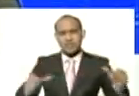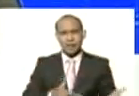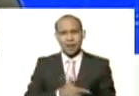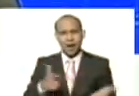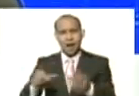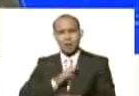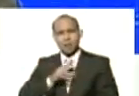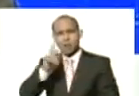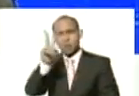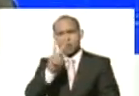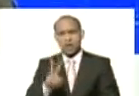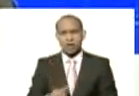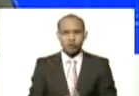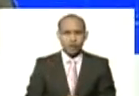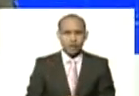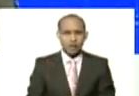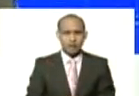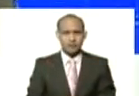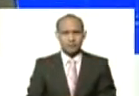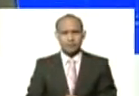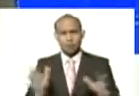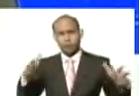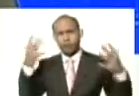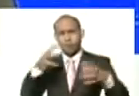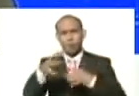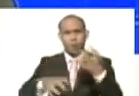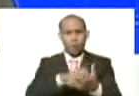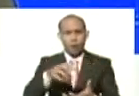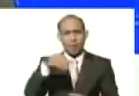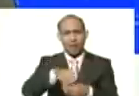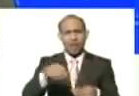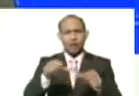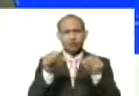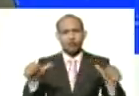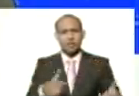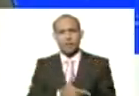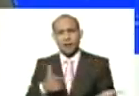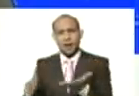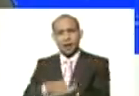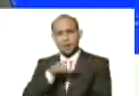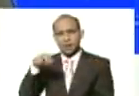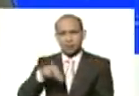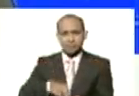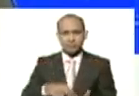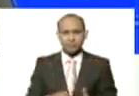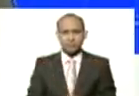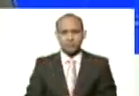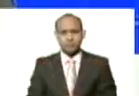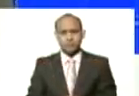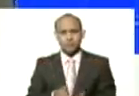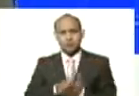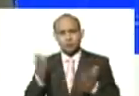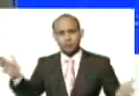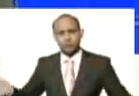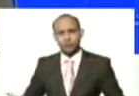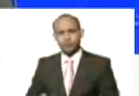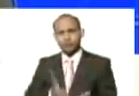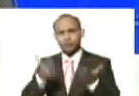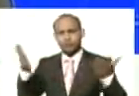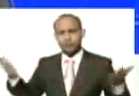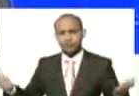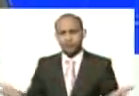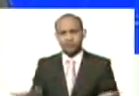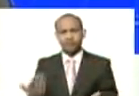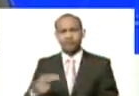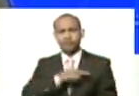venezolana. Caotizar el sistema de armas venezolana, que recibió un impulso fundamental por parte de